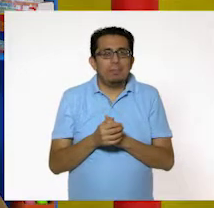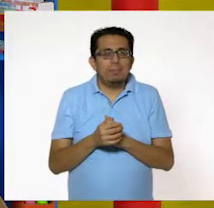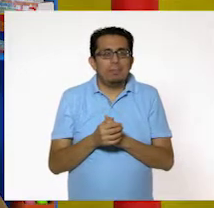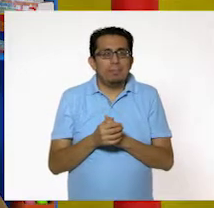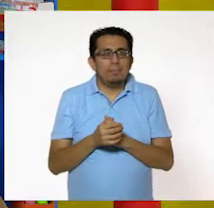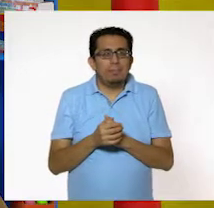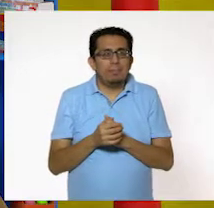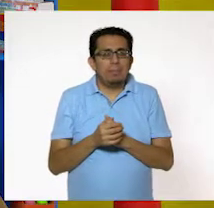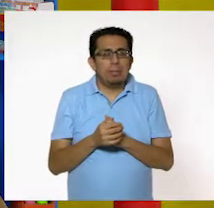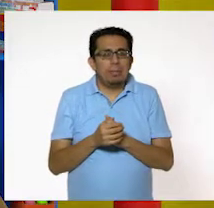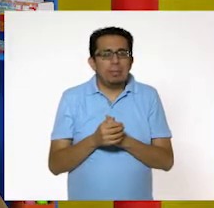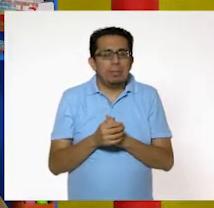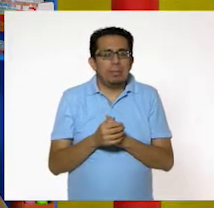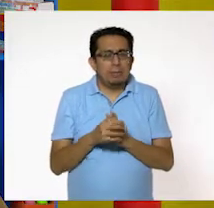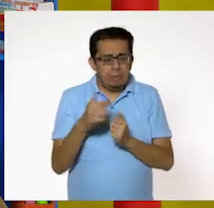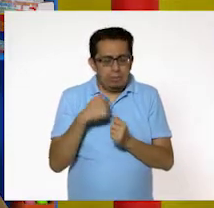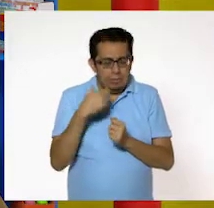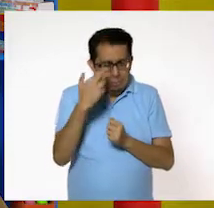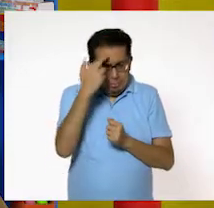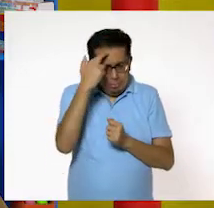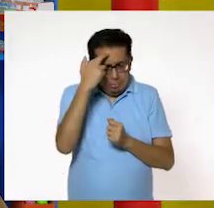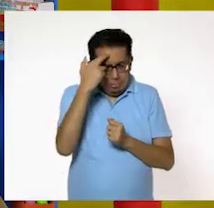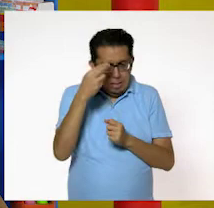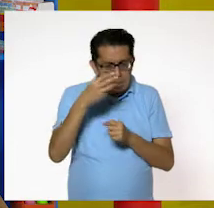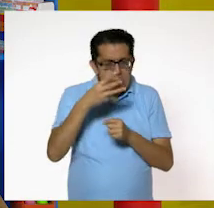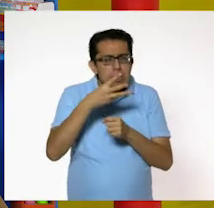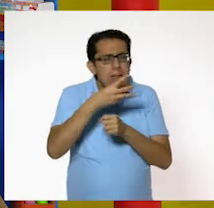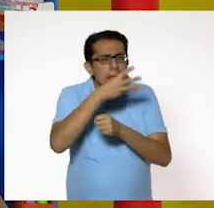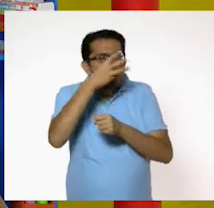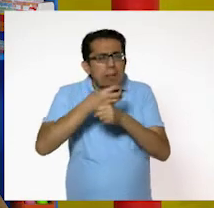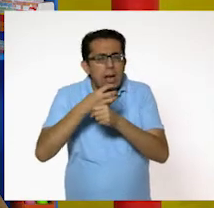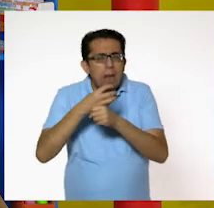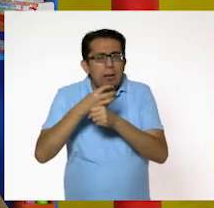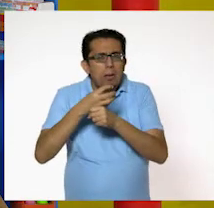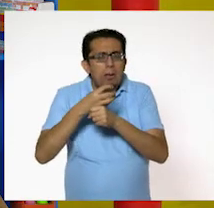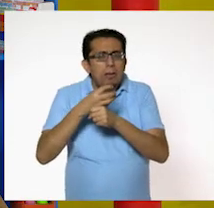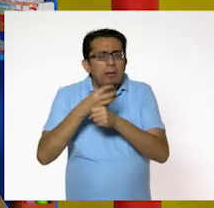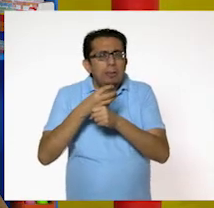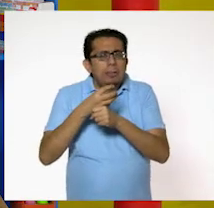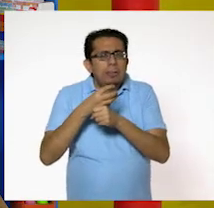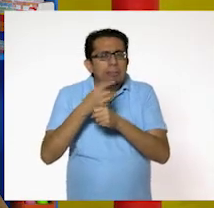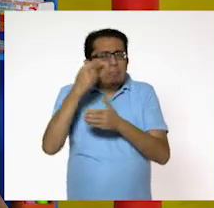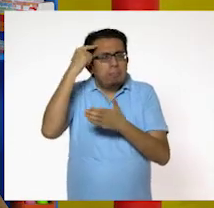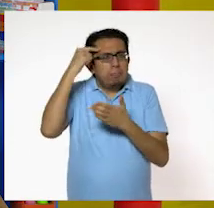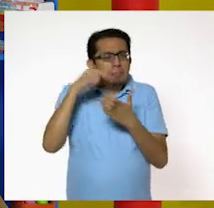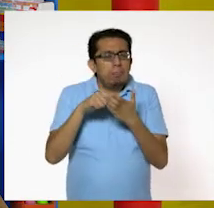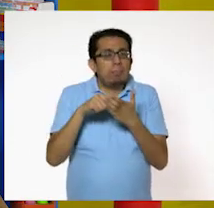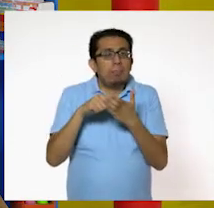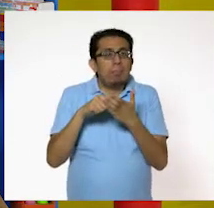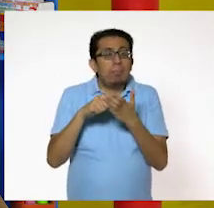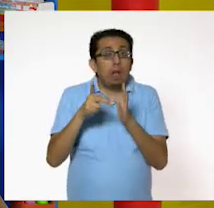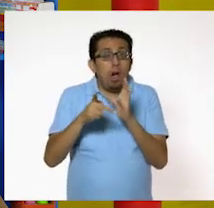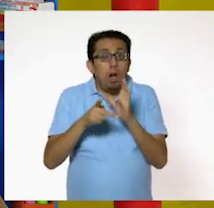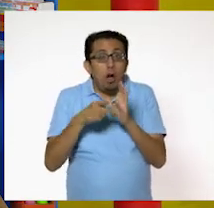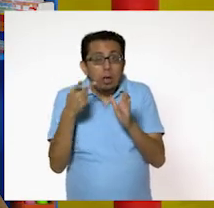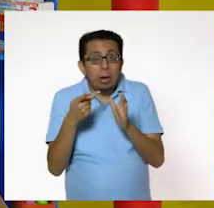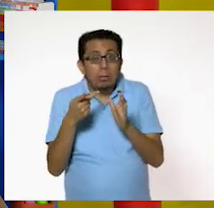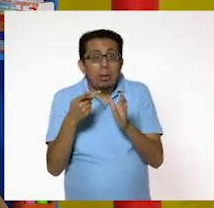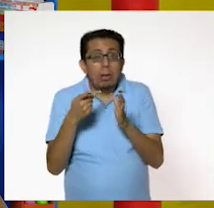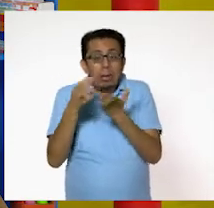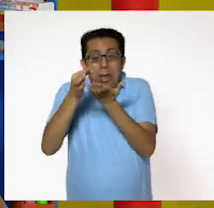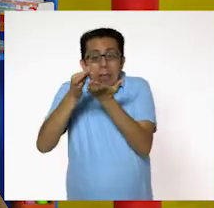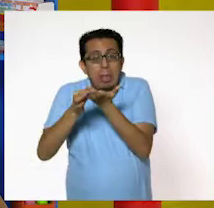A ver si me acuerdo el paso número 3. Creo que era... Volver a colocar la tapa, ¿no?